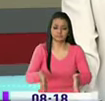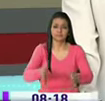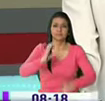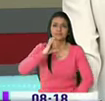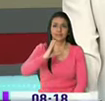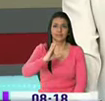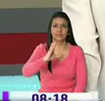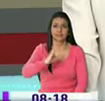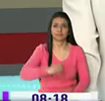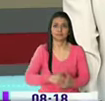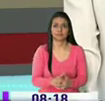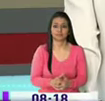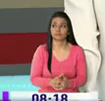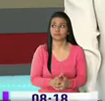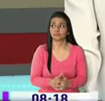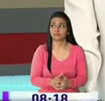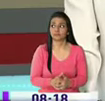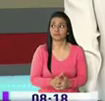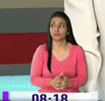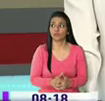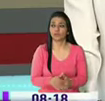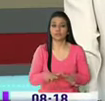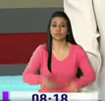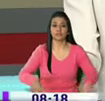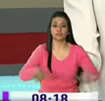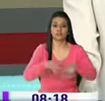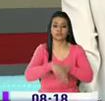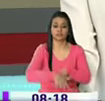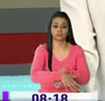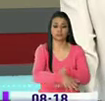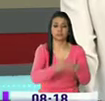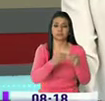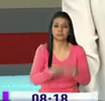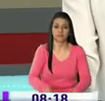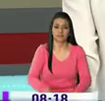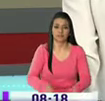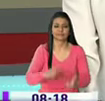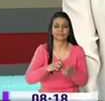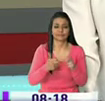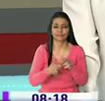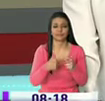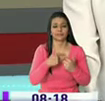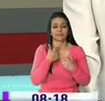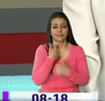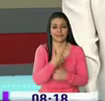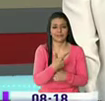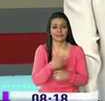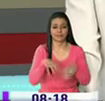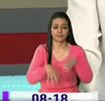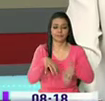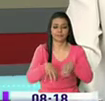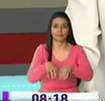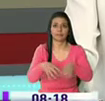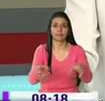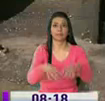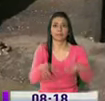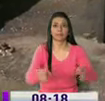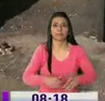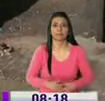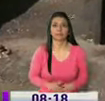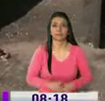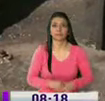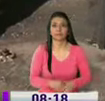Este daño está haciendo que este líquido vital se desperdicie y que cause, por supuesto, afectaciones en el adoquinado.